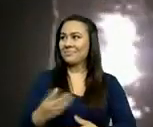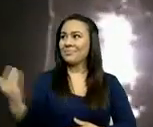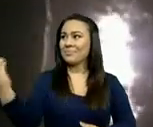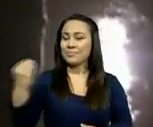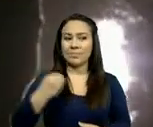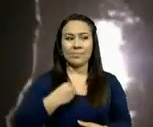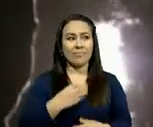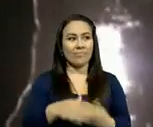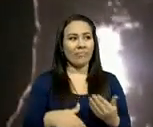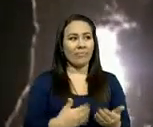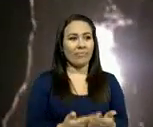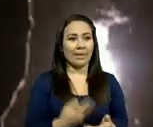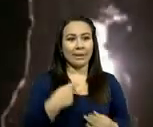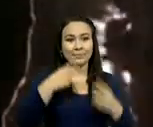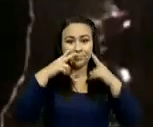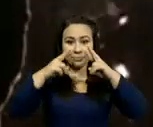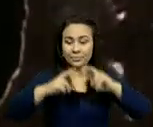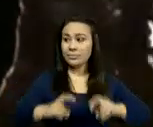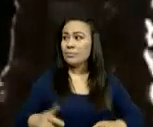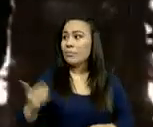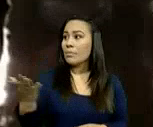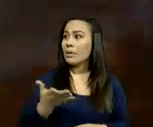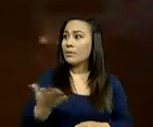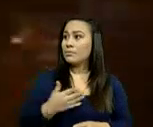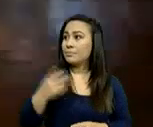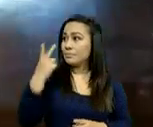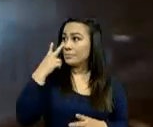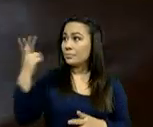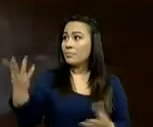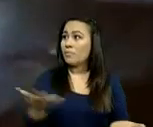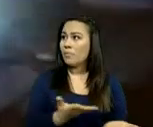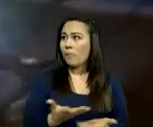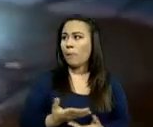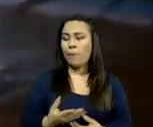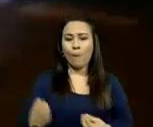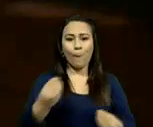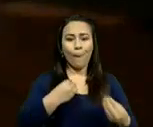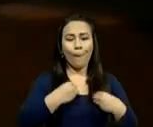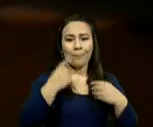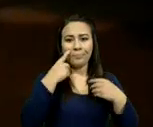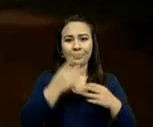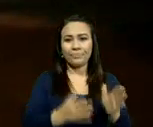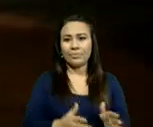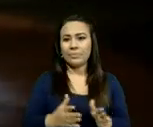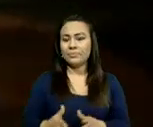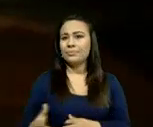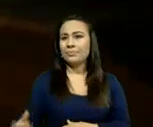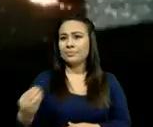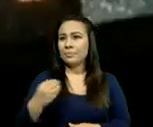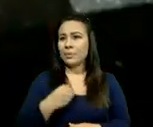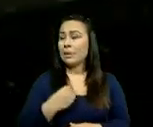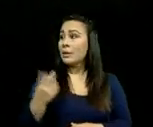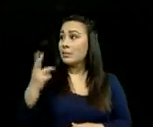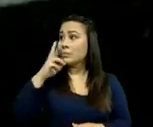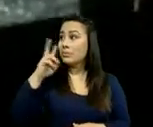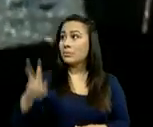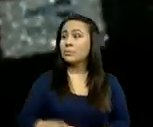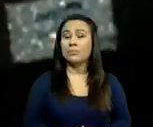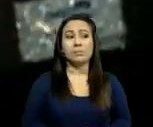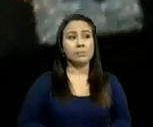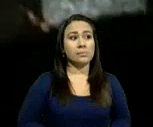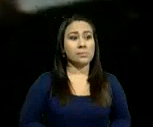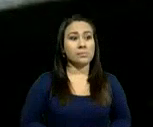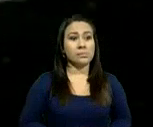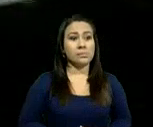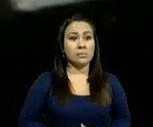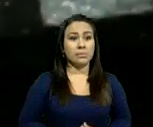motivo fueron pocos los testigos del crimen ocurrido, alrededor de las 21 horas con 30 minutos. Ya escuché cuando ya estaban los